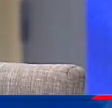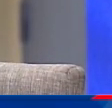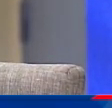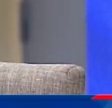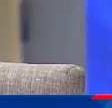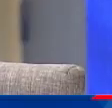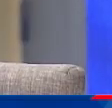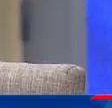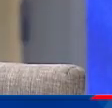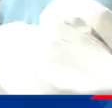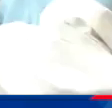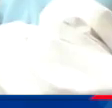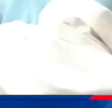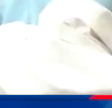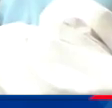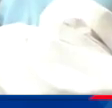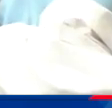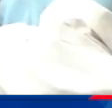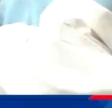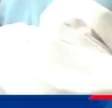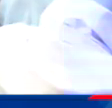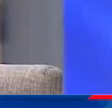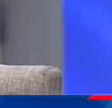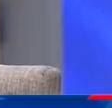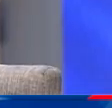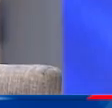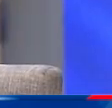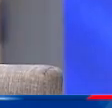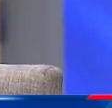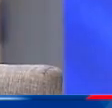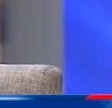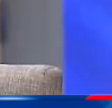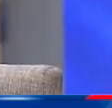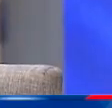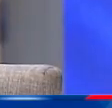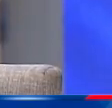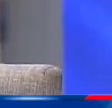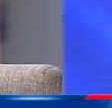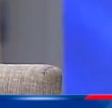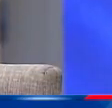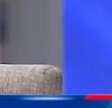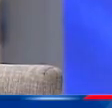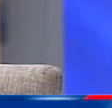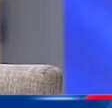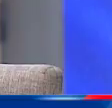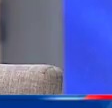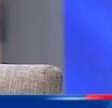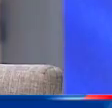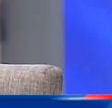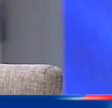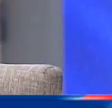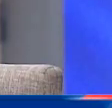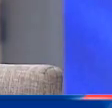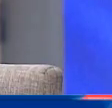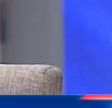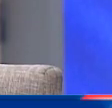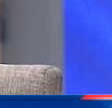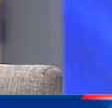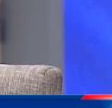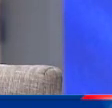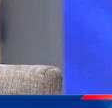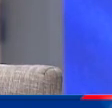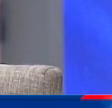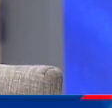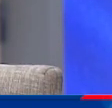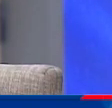turno, priorizando al maestro y a la maestra y sus condiciones materiales, y priorizando el contenido, lo que se da y cómo se da en